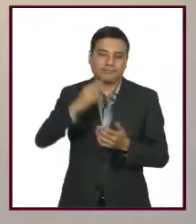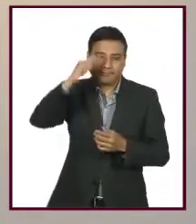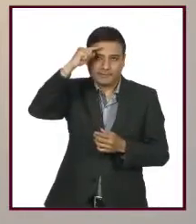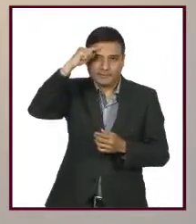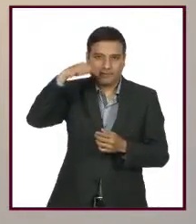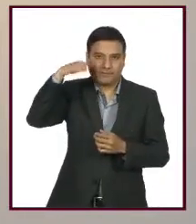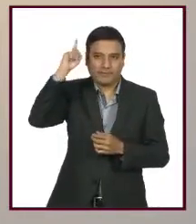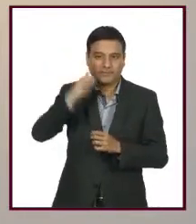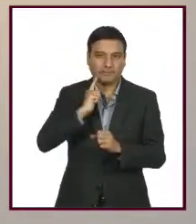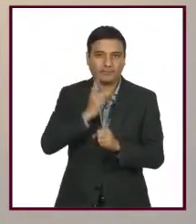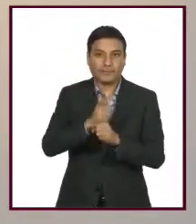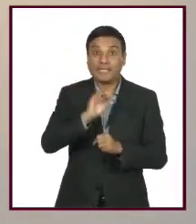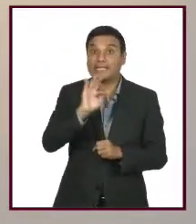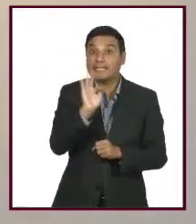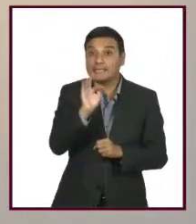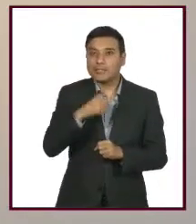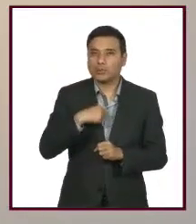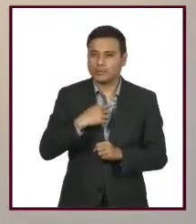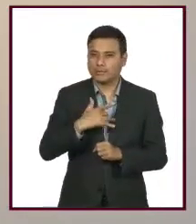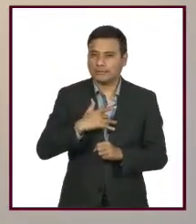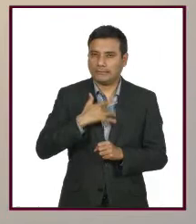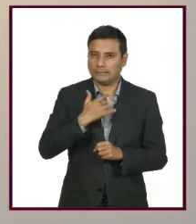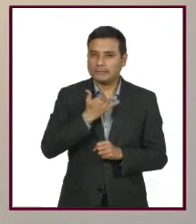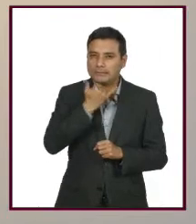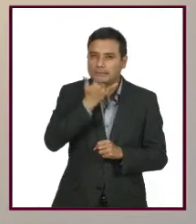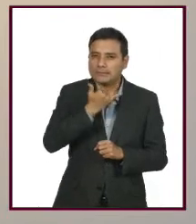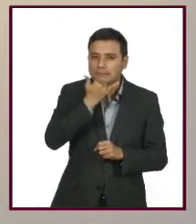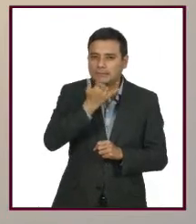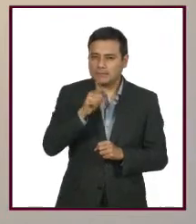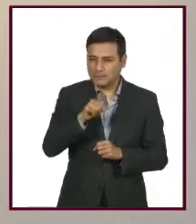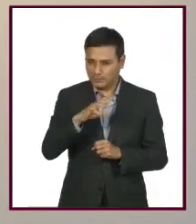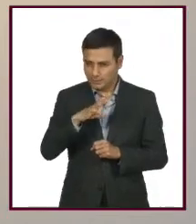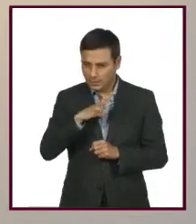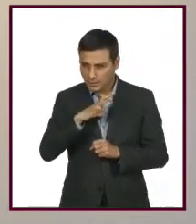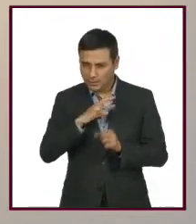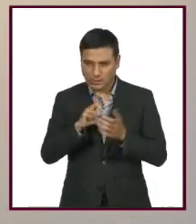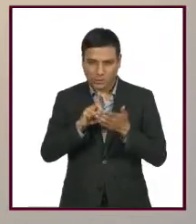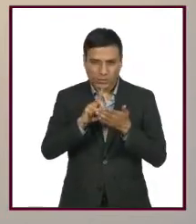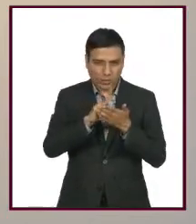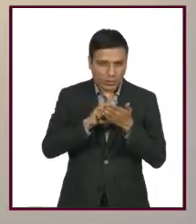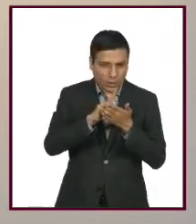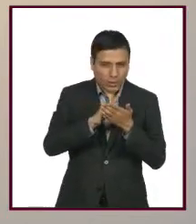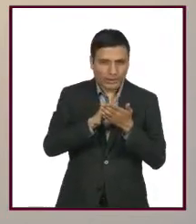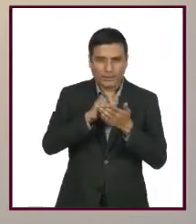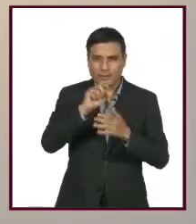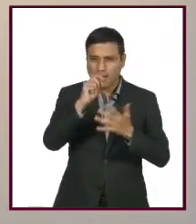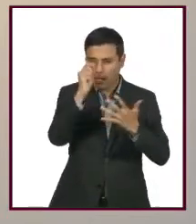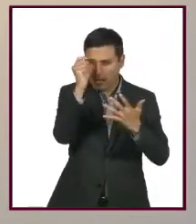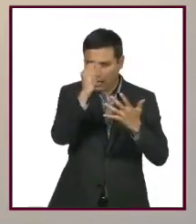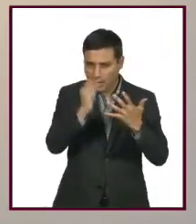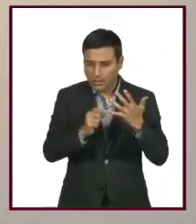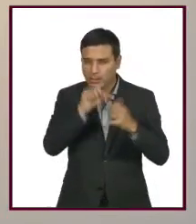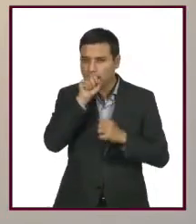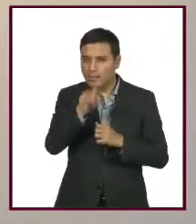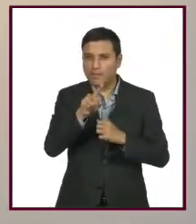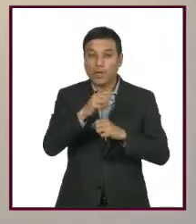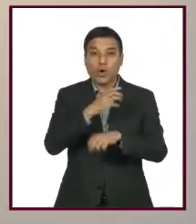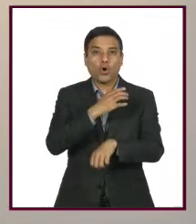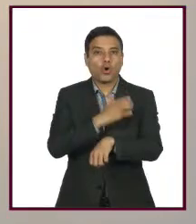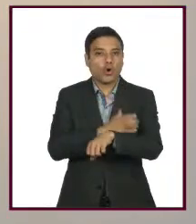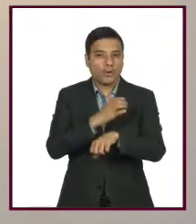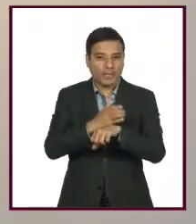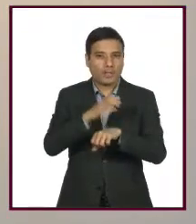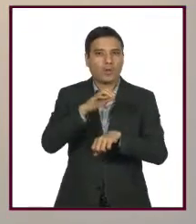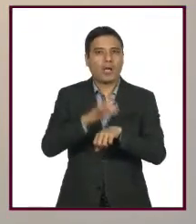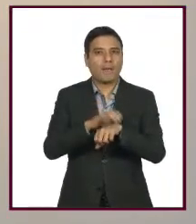sin embargo pues se presentan todos estos síntomas y por ejemplo los compañeros o algún amigo nos dice